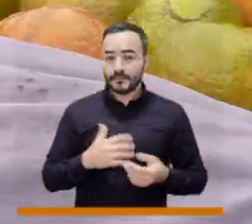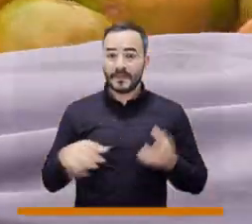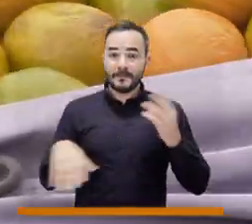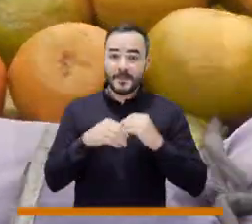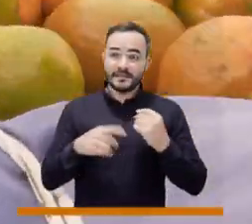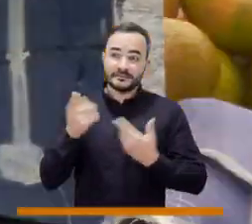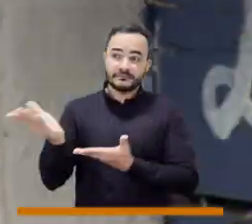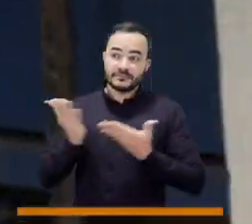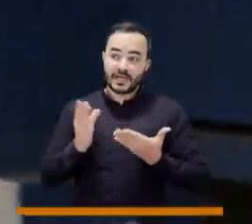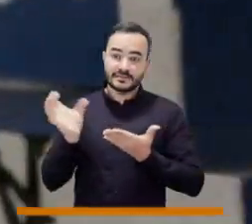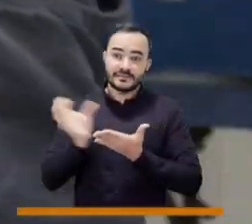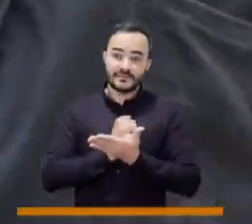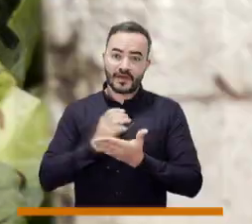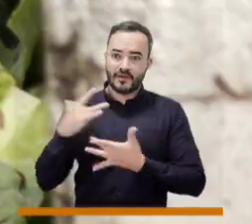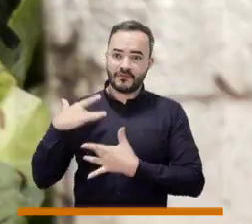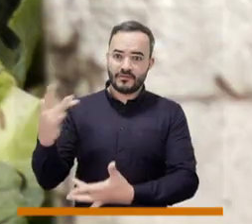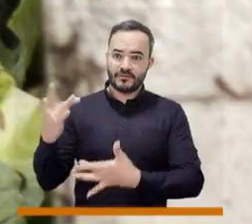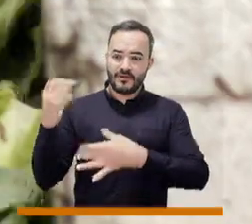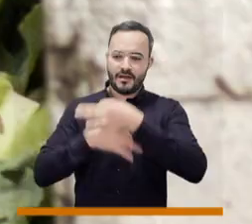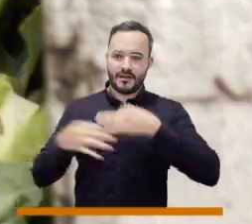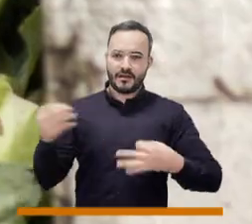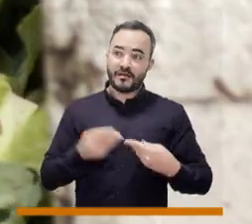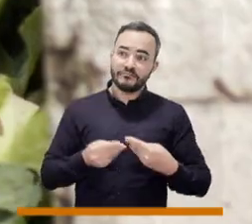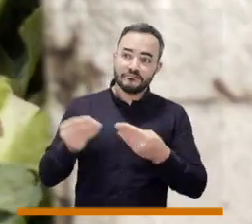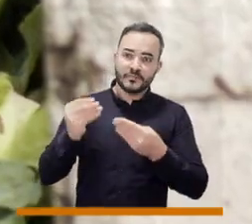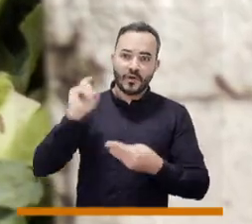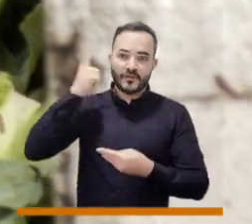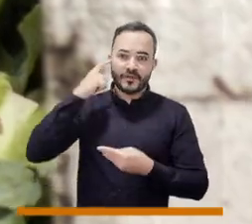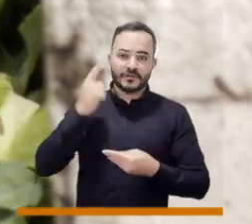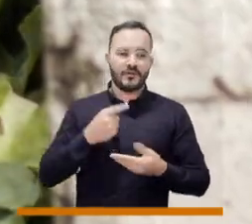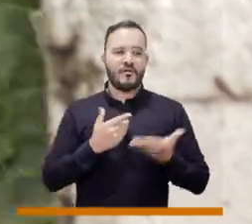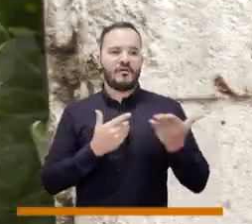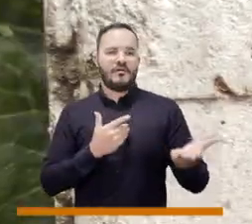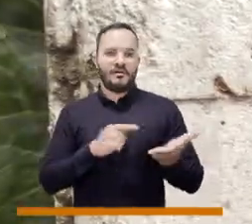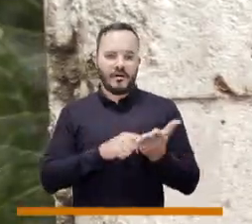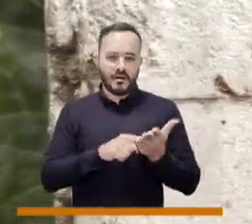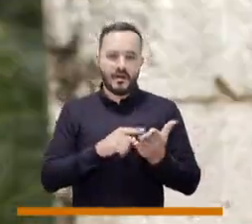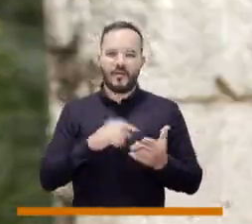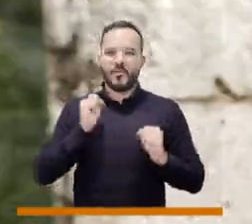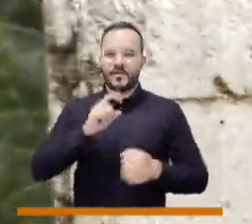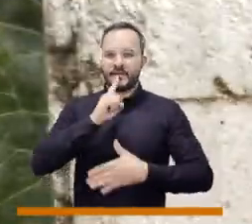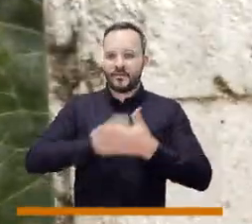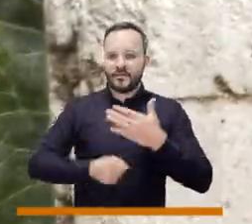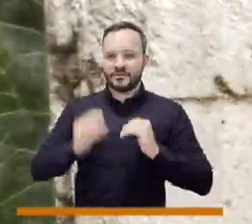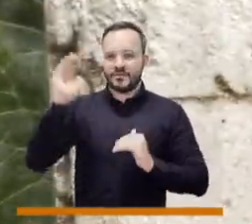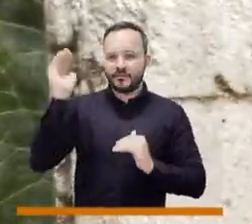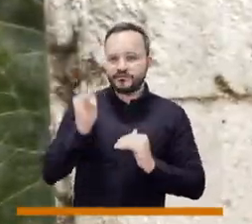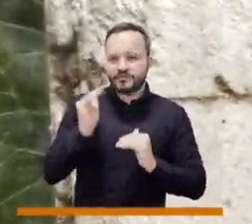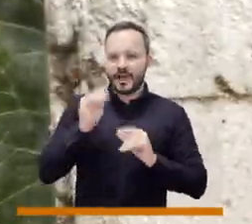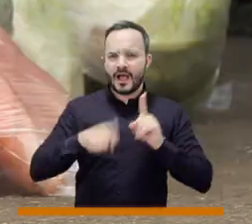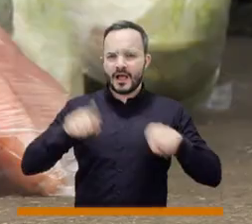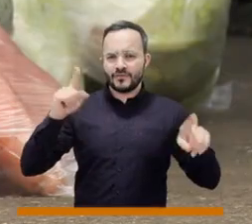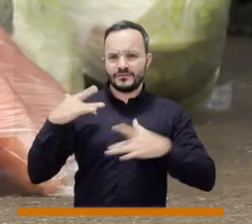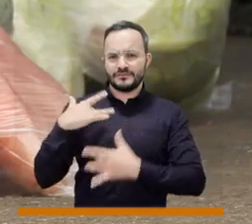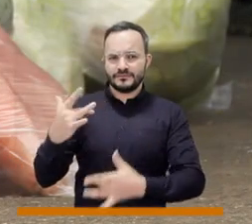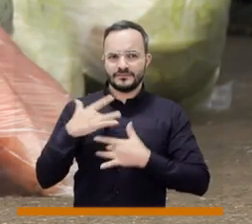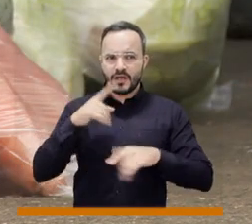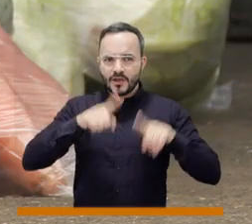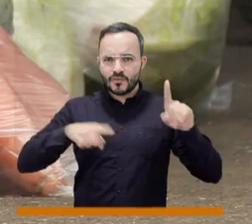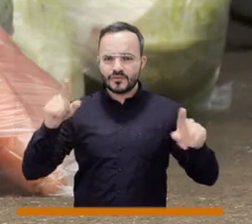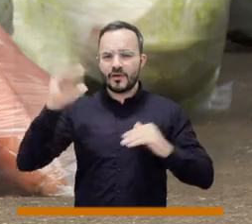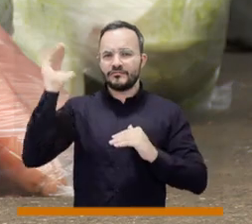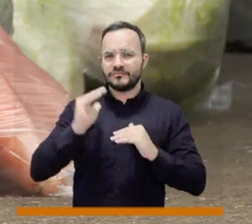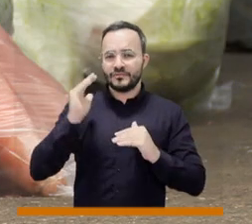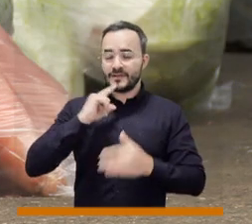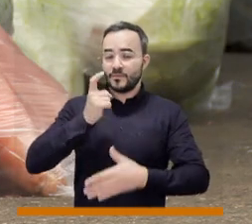certificado de donación que tiene efectos tributarios. Nosotros contabilizamos todo eso y por eso podemos decirles a la industria cuánto ahorran a partir de cada una de las donaciones